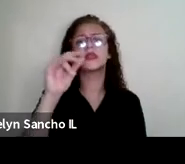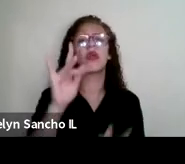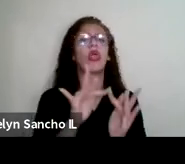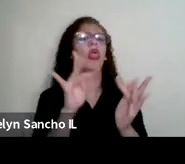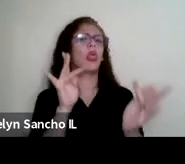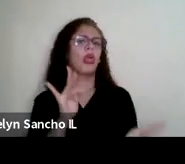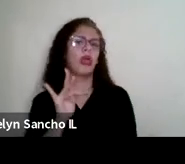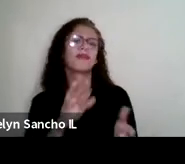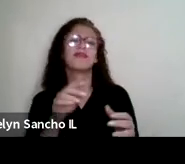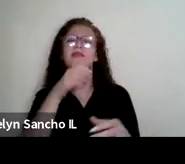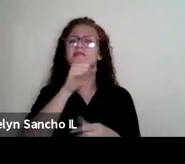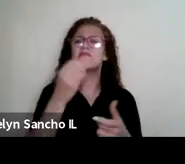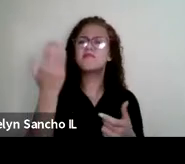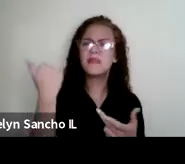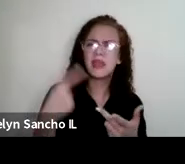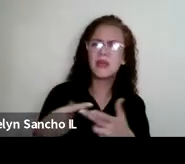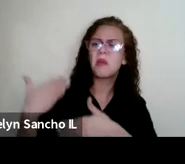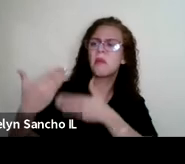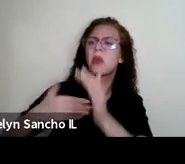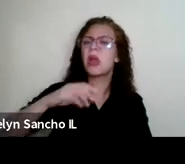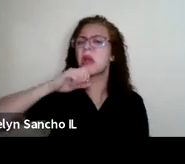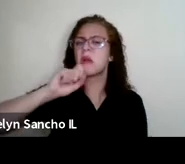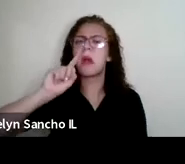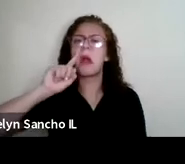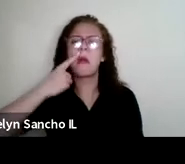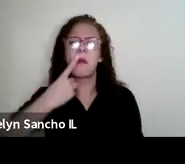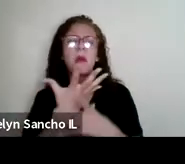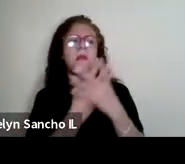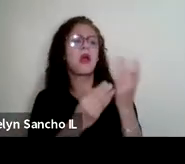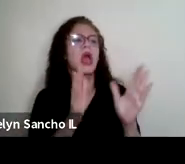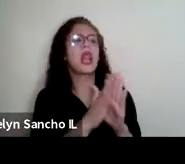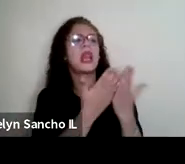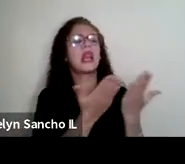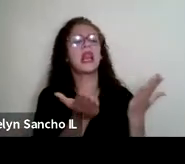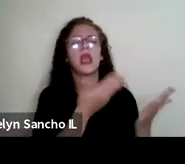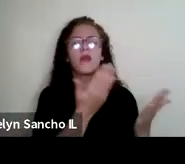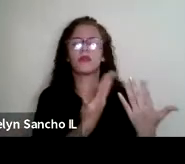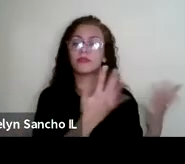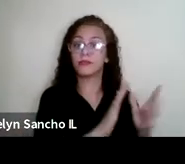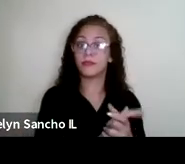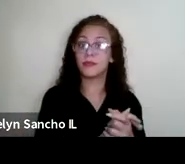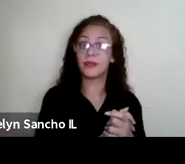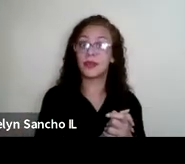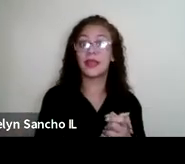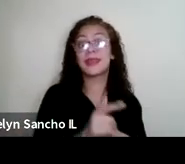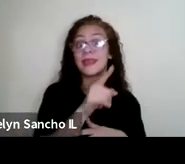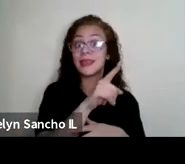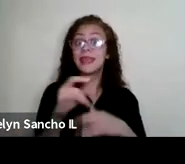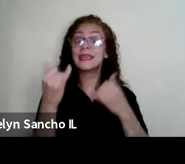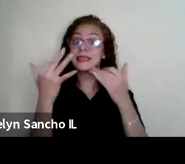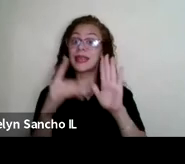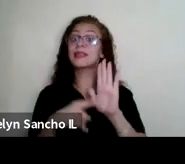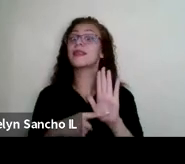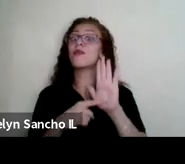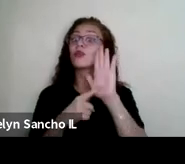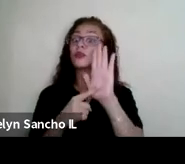desconexos, obsoletos, procedentes de aburridos y vacíos libros de texto. Y se han demostrado